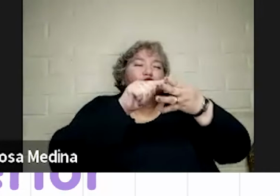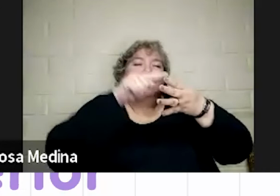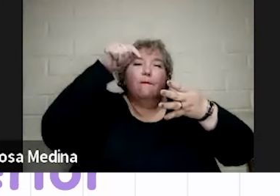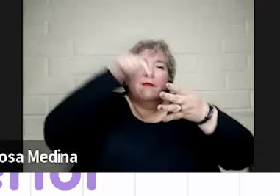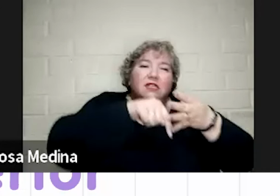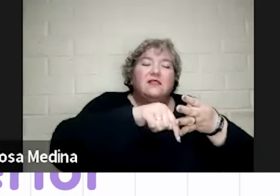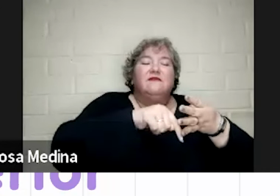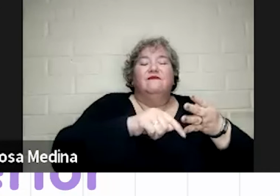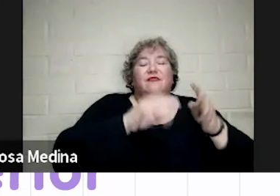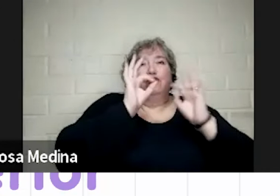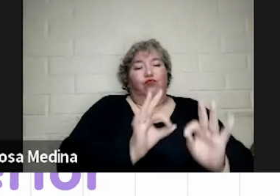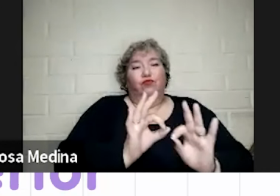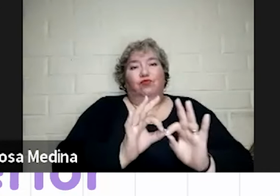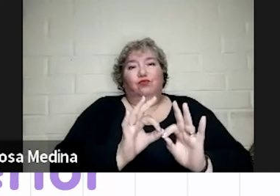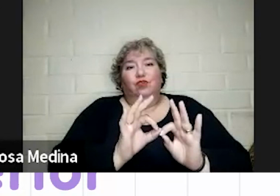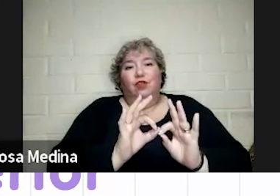lo que